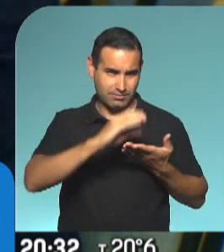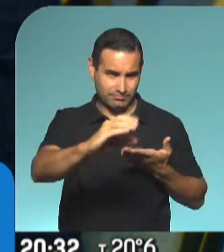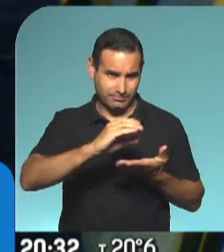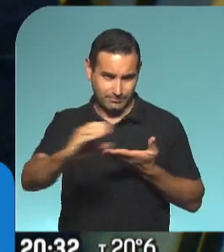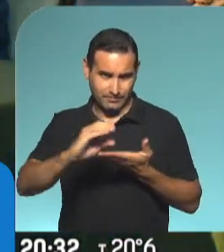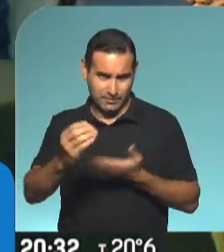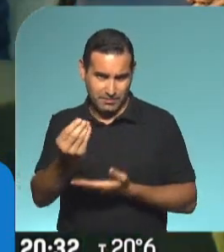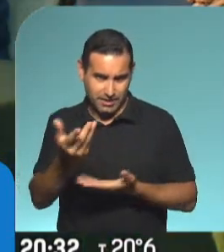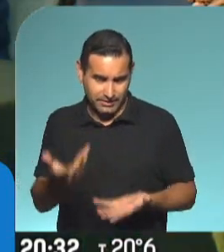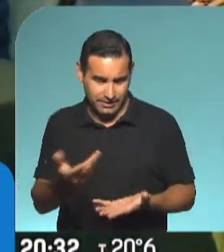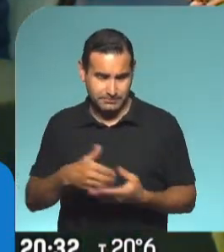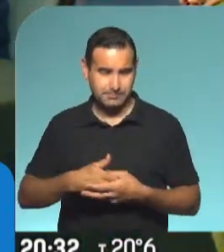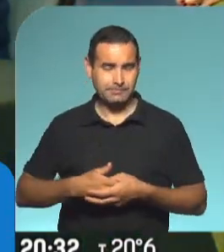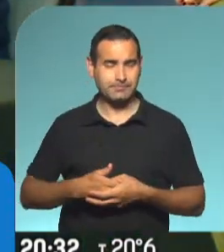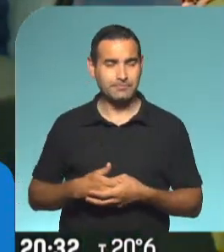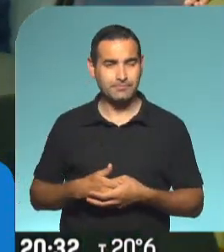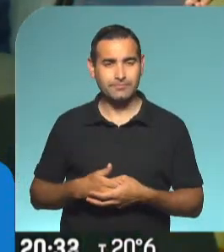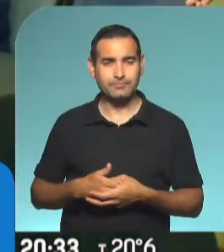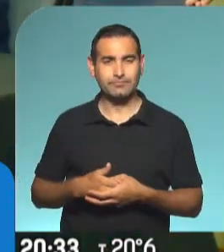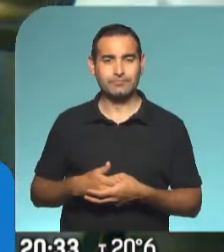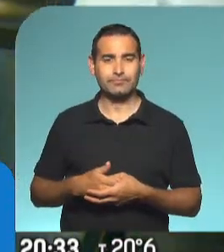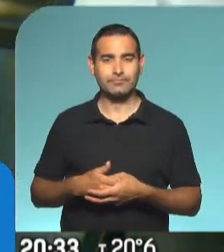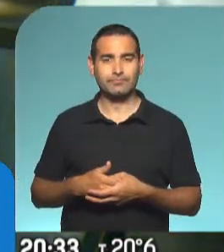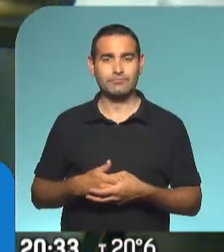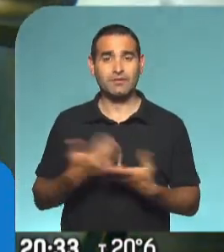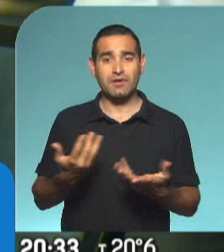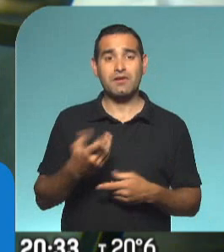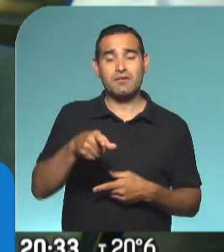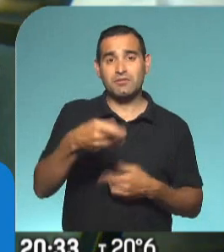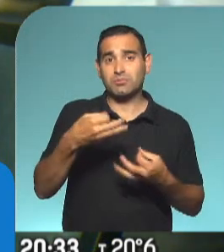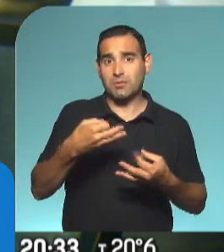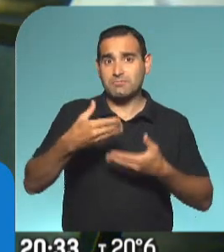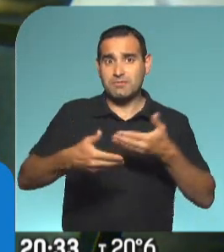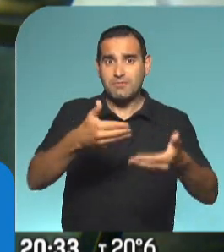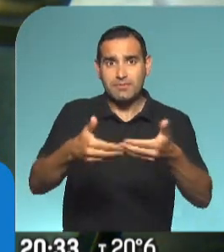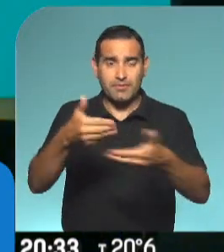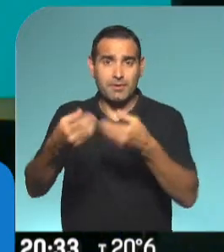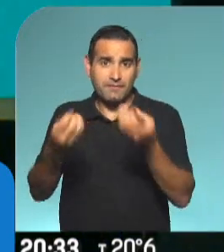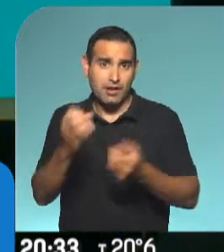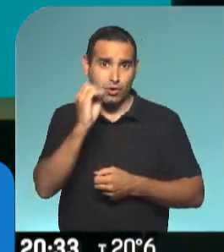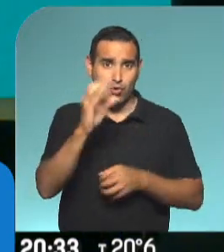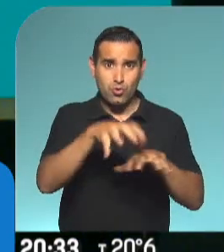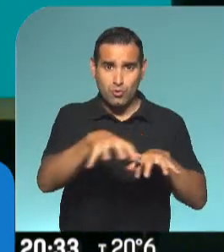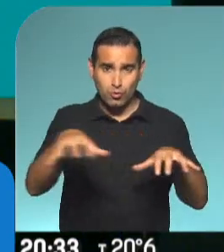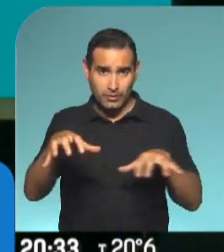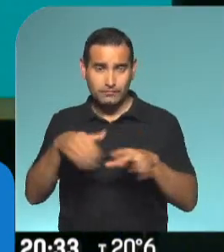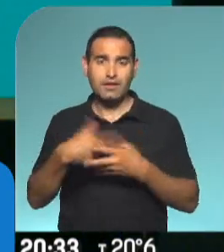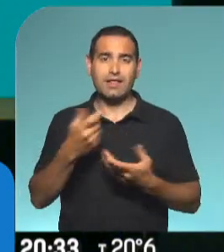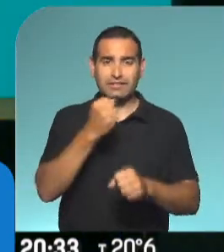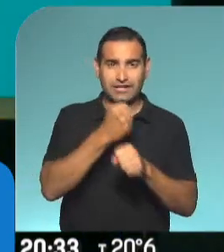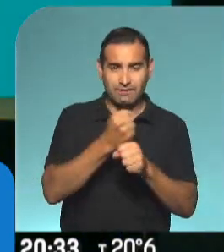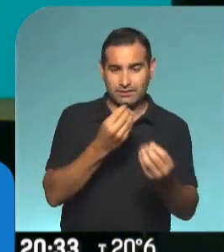que ha, por supuesto, redituado en un círculo virtuoso que se da entre el